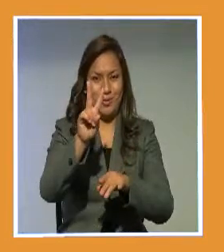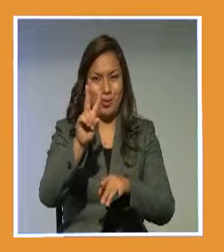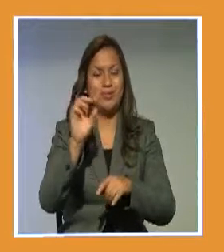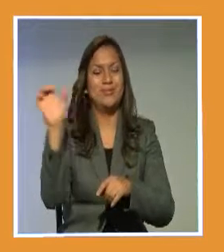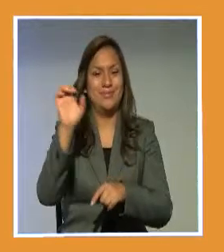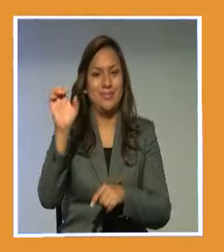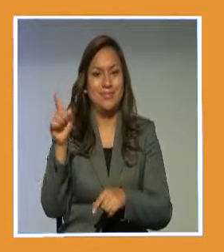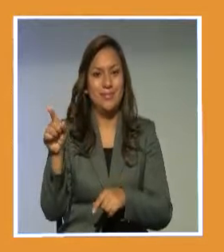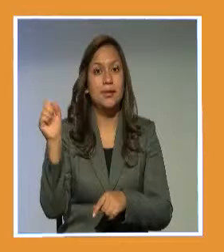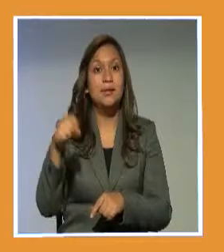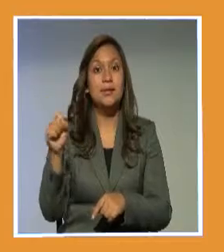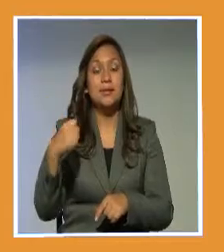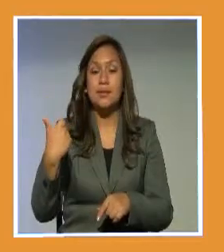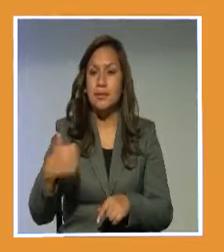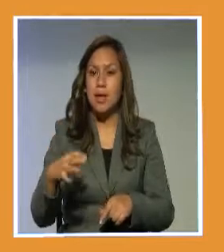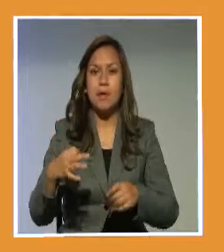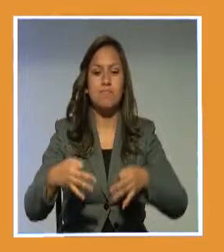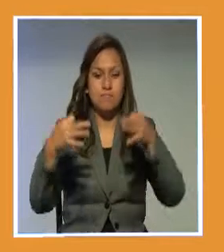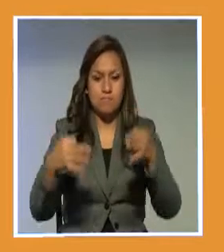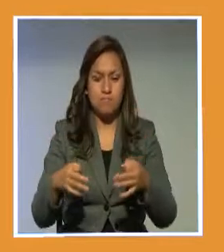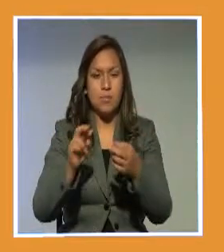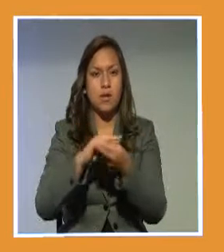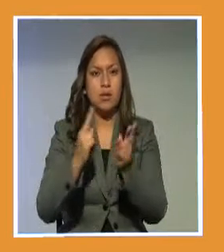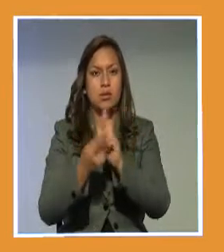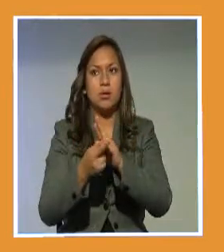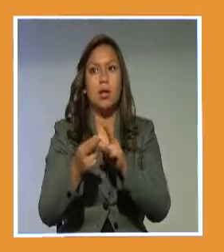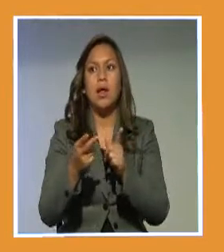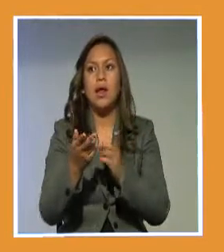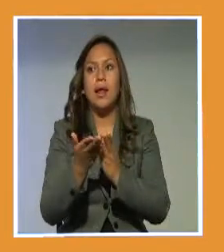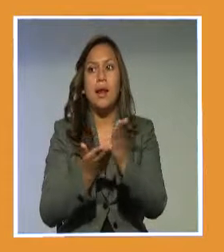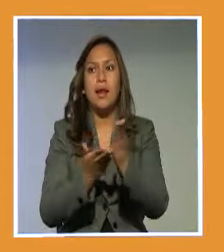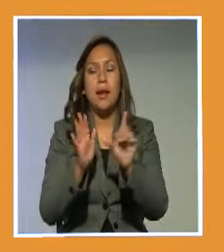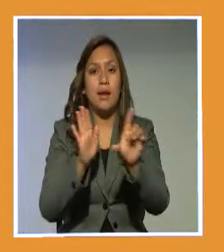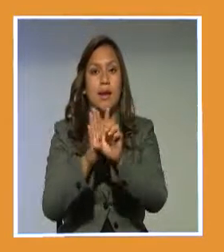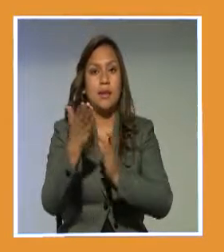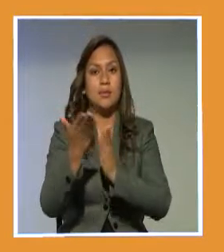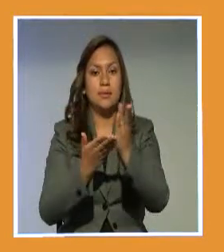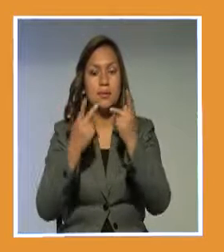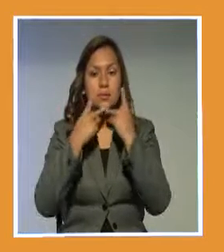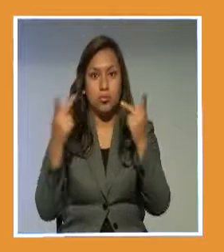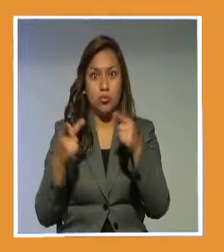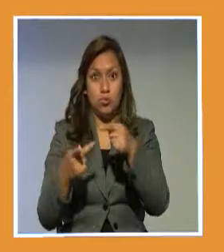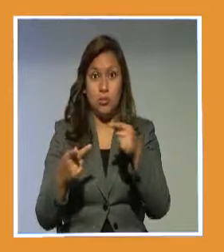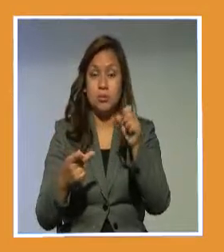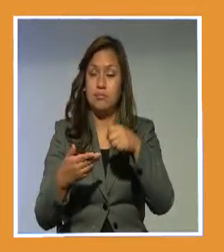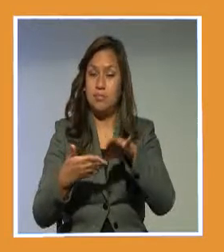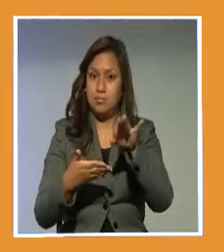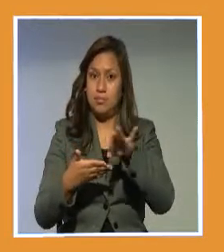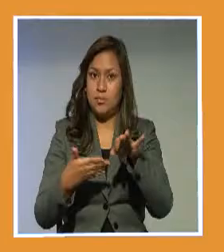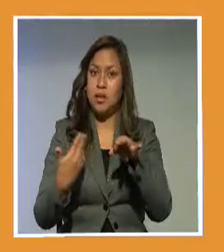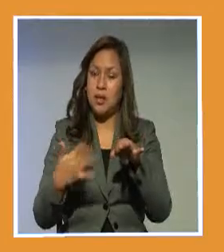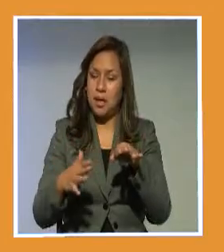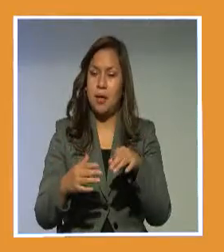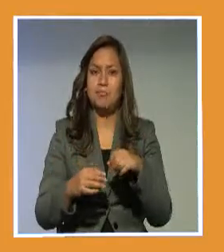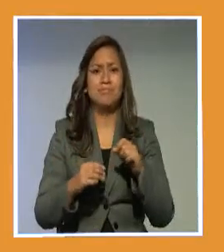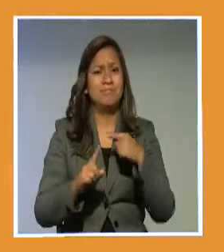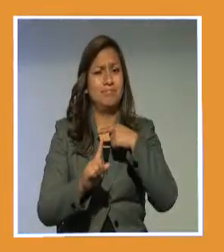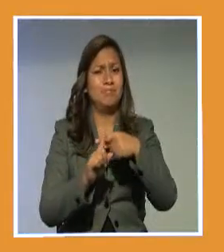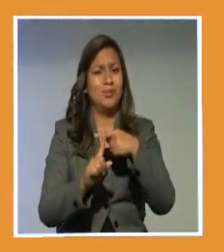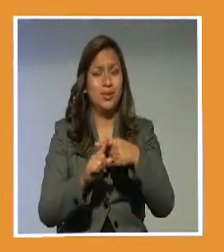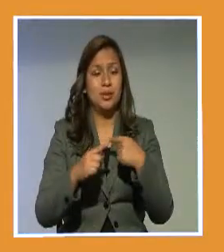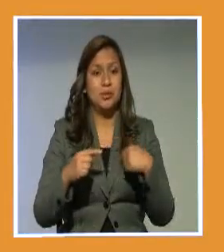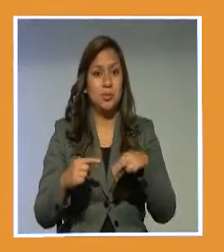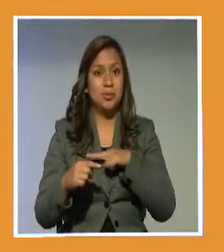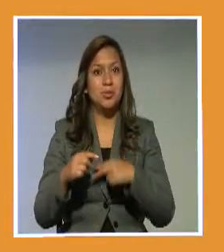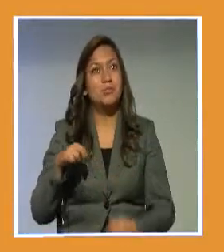vigencia de las reformas a la ley de servicio público, y en ese sentido, pues déjenme decirles que hemos visto y bueno, hemos salido a caminar